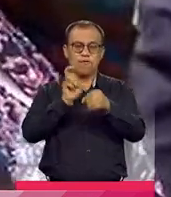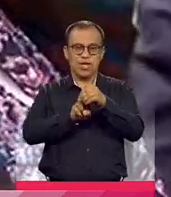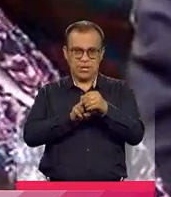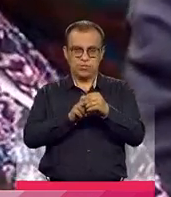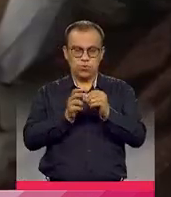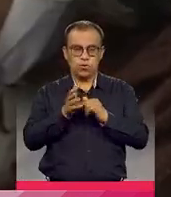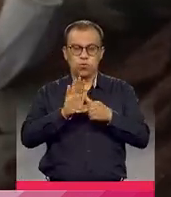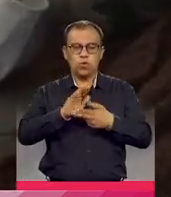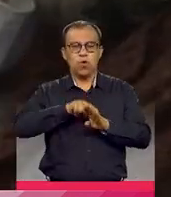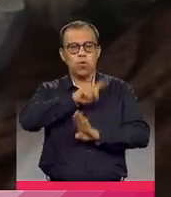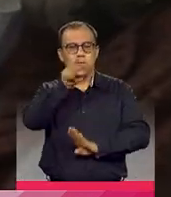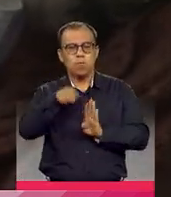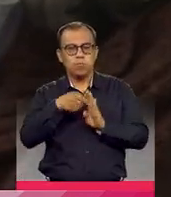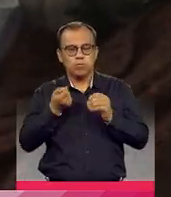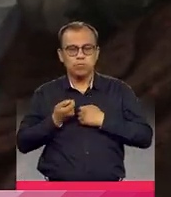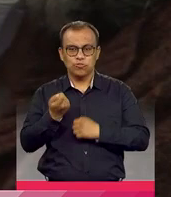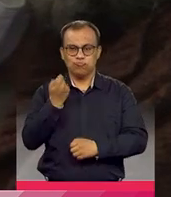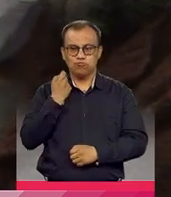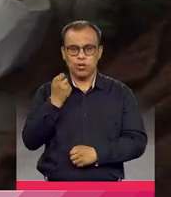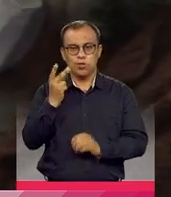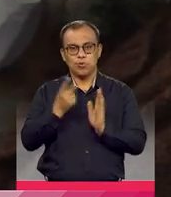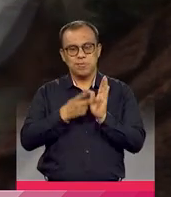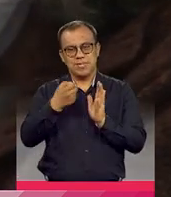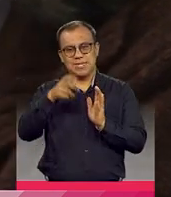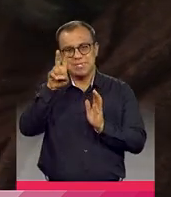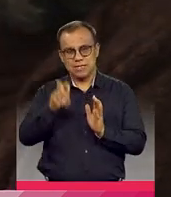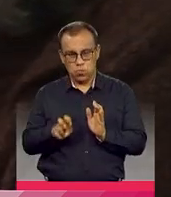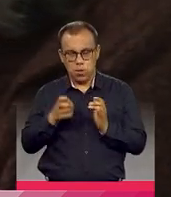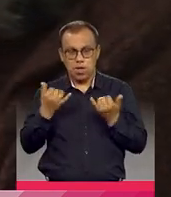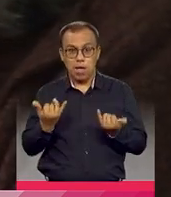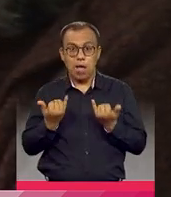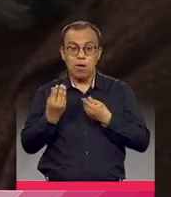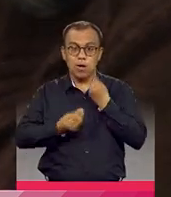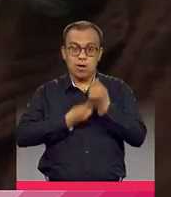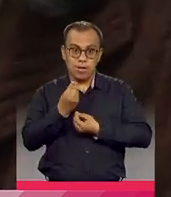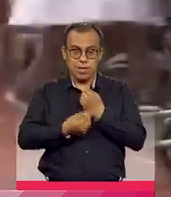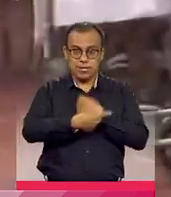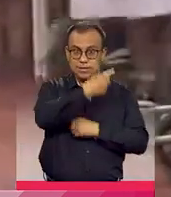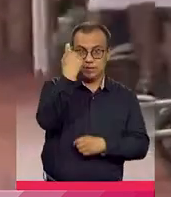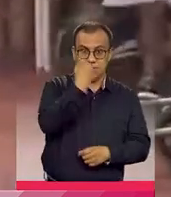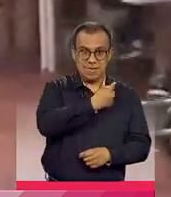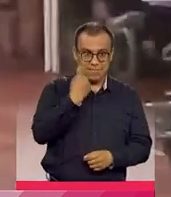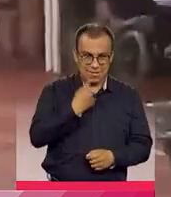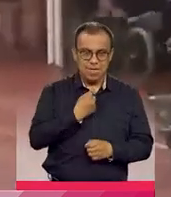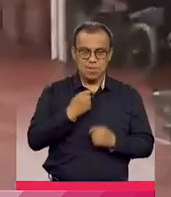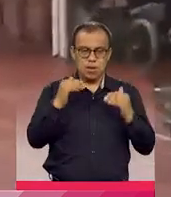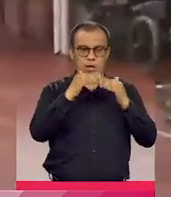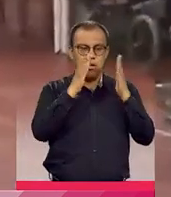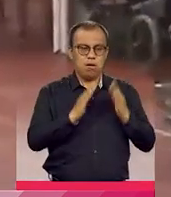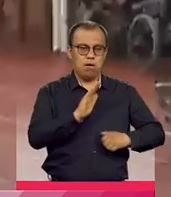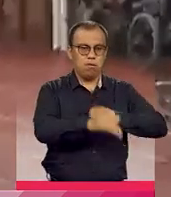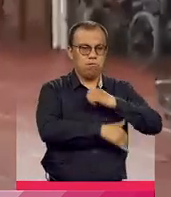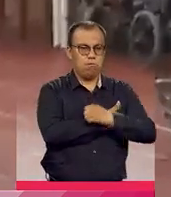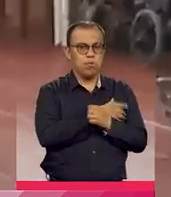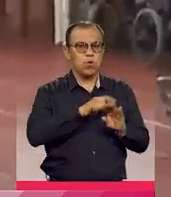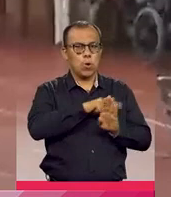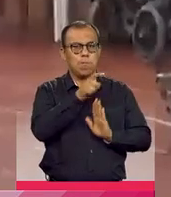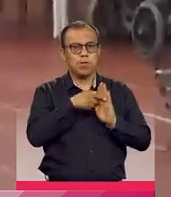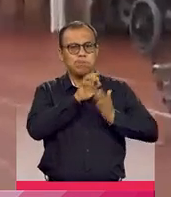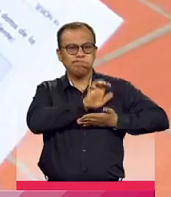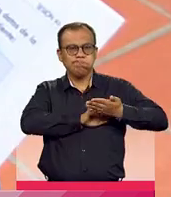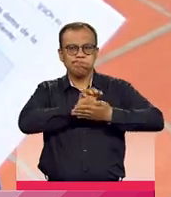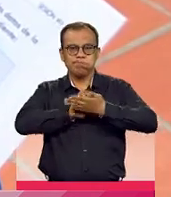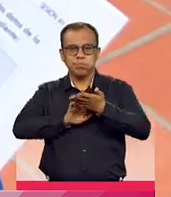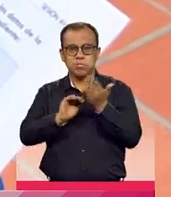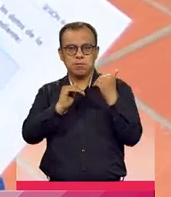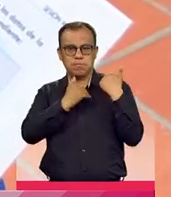CGT, sustentaron en julio de 2019 ante el Ministerio de Trabajo y en septiembre ante el Ministerio de Hacienda la propuesta de reducir cargas a la